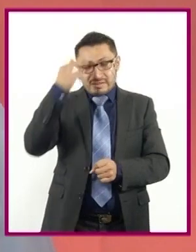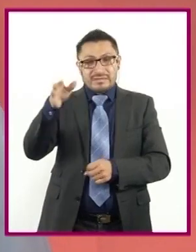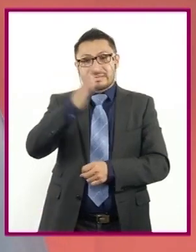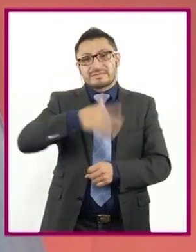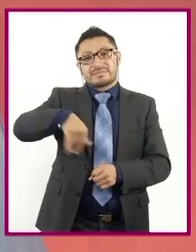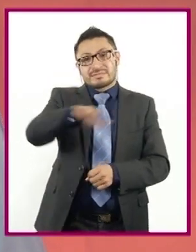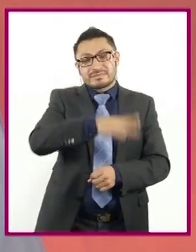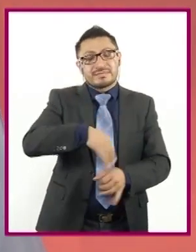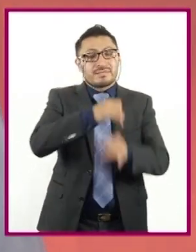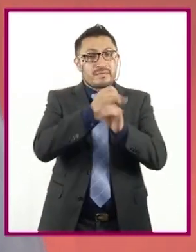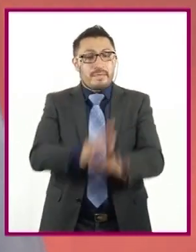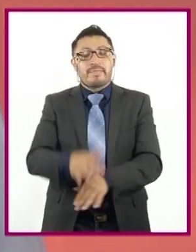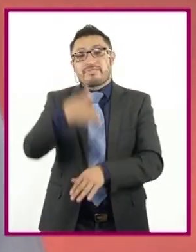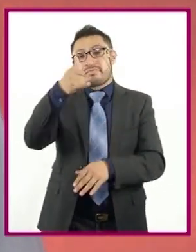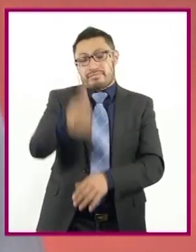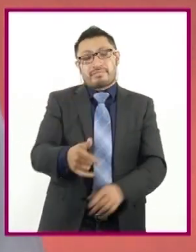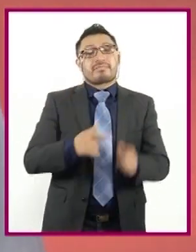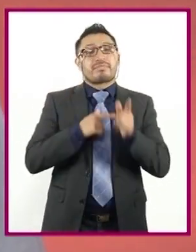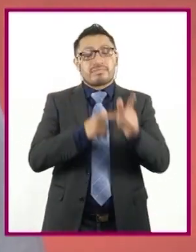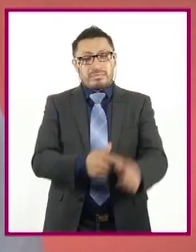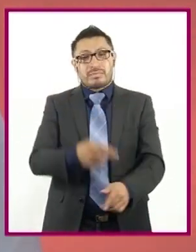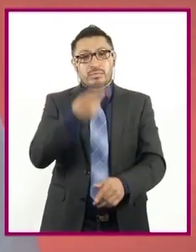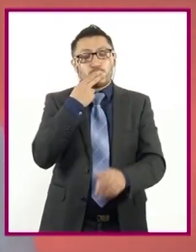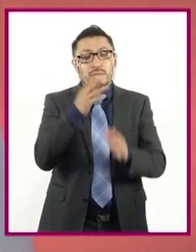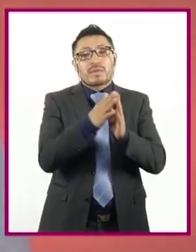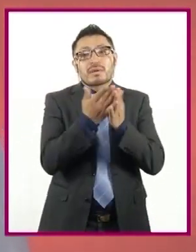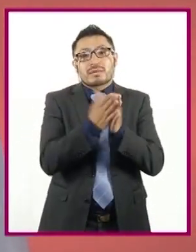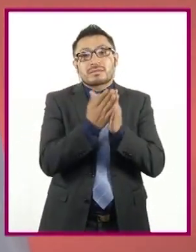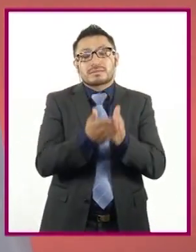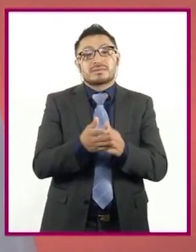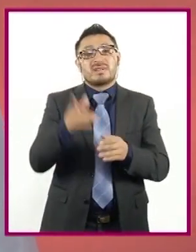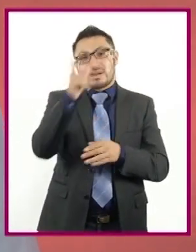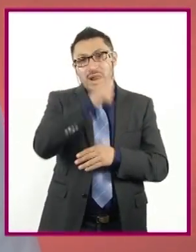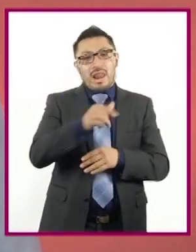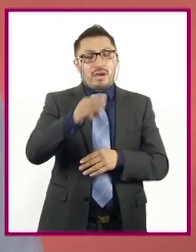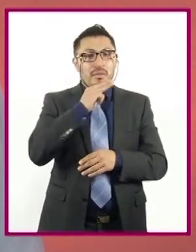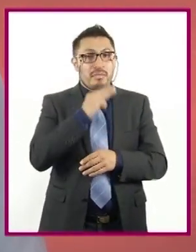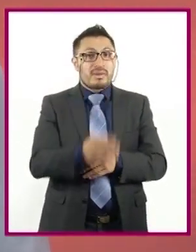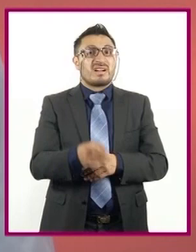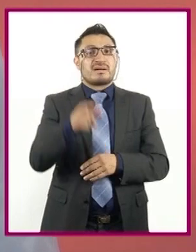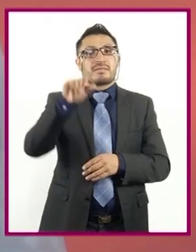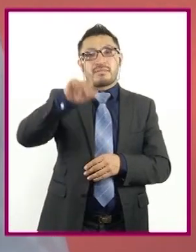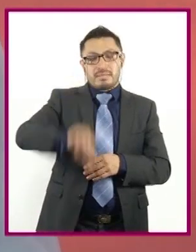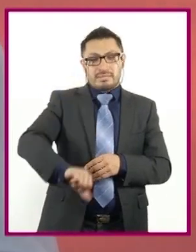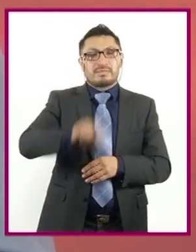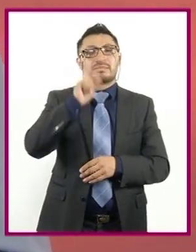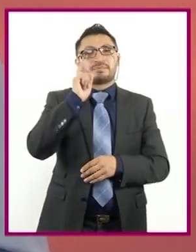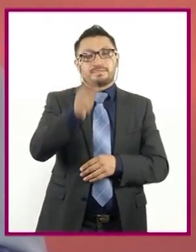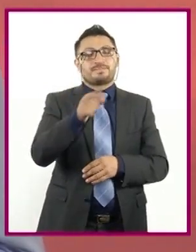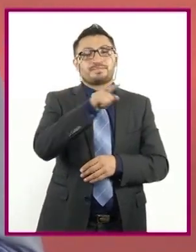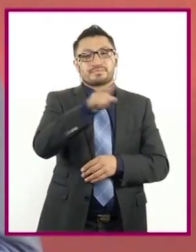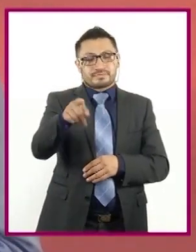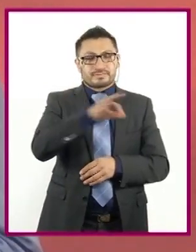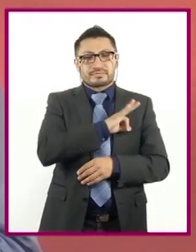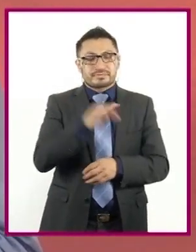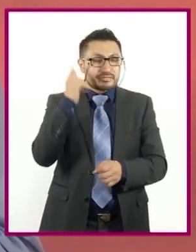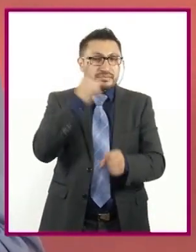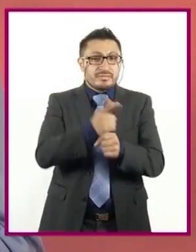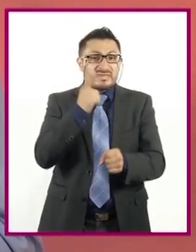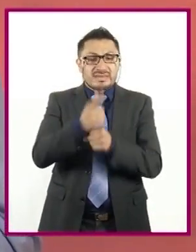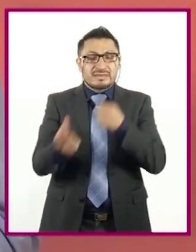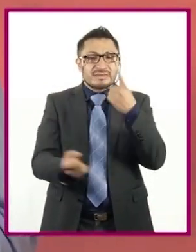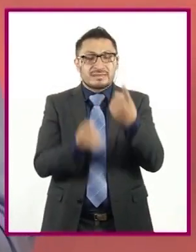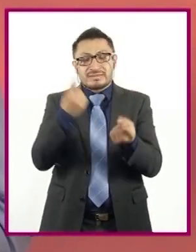información y a su vez continúen apoyándose de su libro de texto de lengua materna, en donde pueden encontrar algunos textos que les